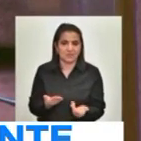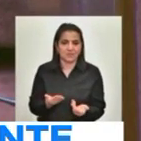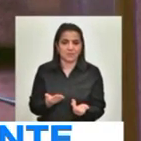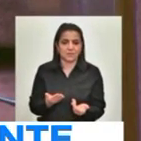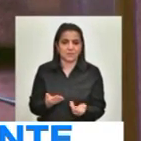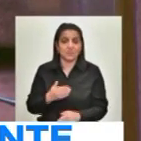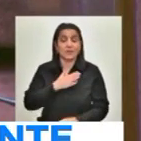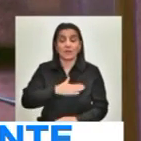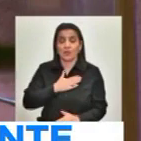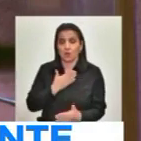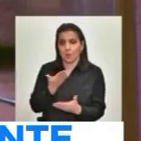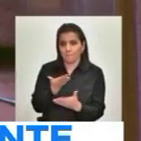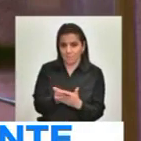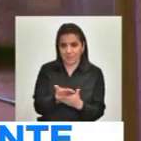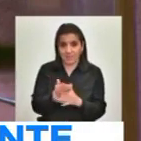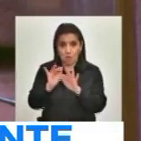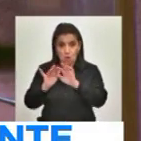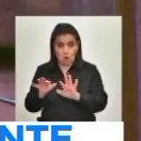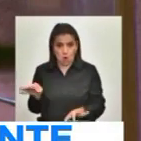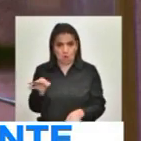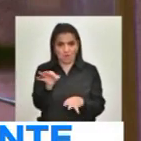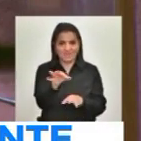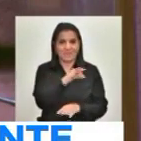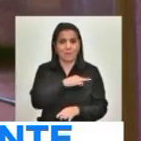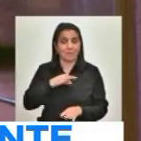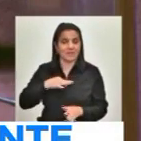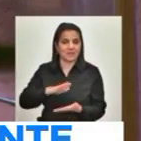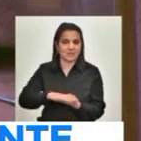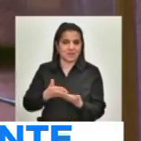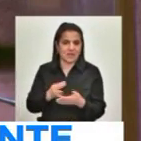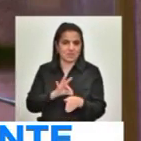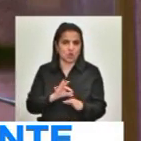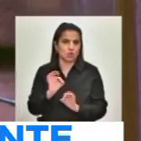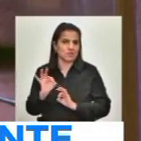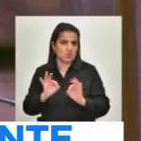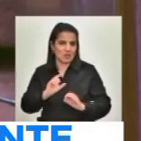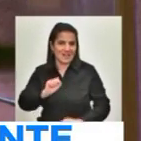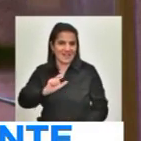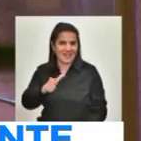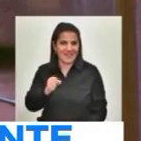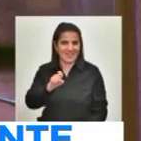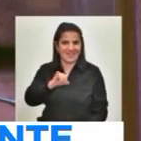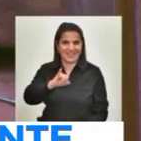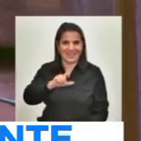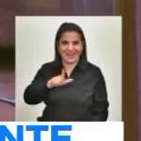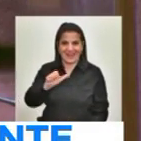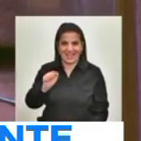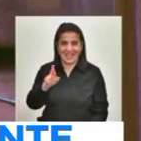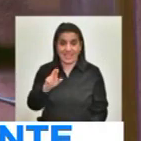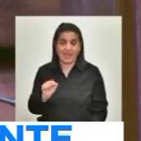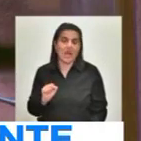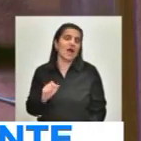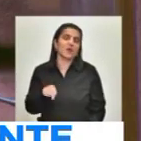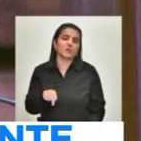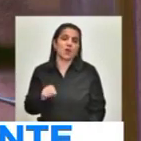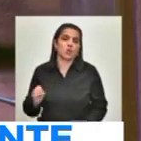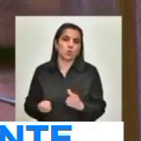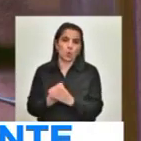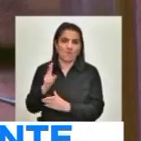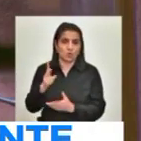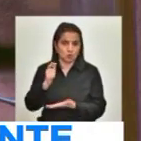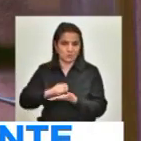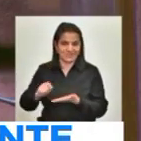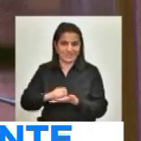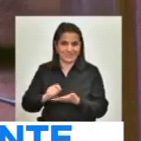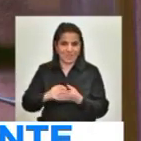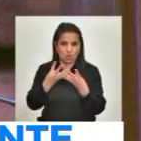yo quiero solicitar que se oficie a la ministra de Salud, señora Jimena Aguilera, y al nuevo subsecretario de Redes Asistenciales, para